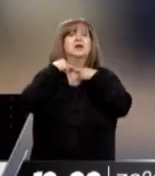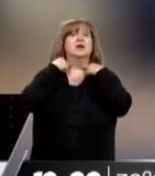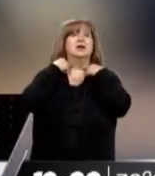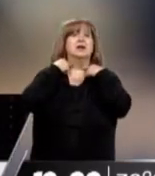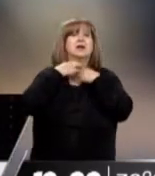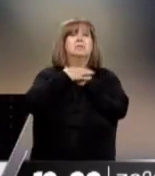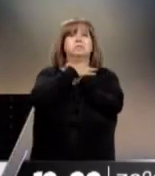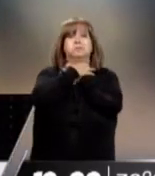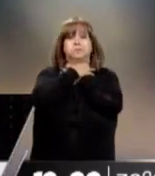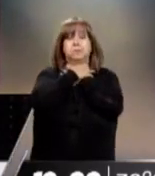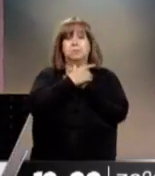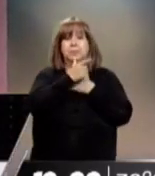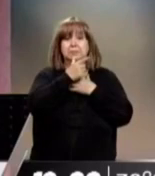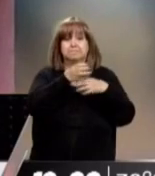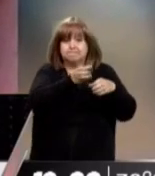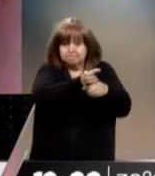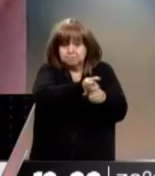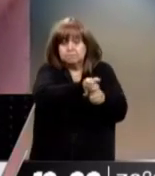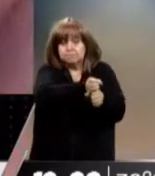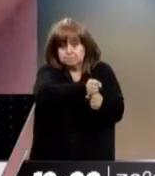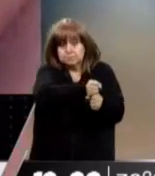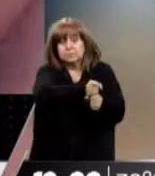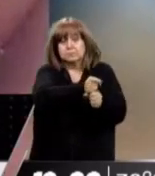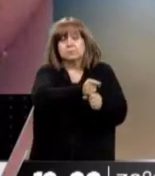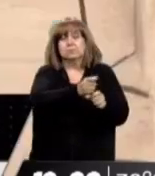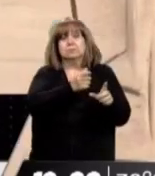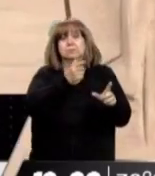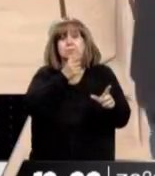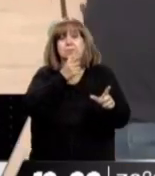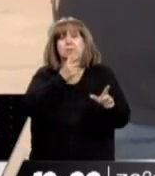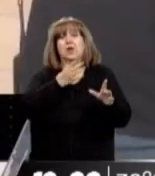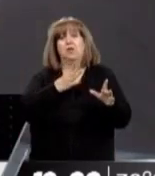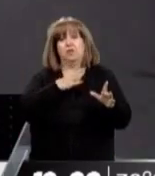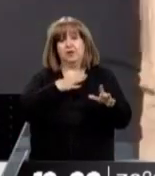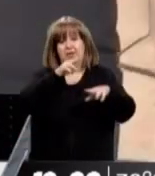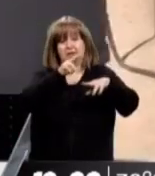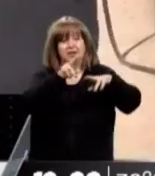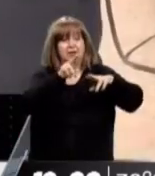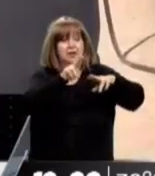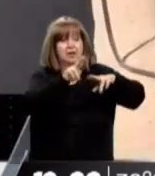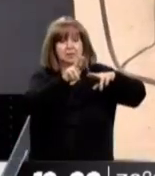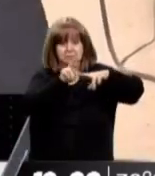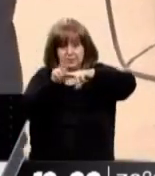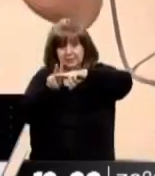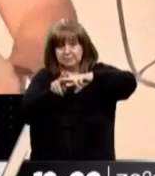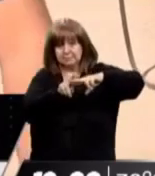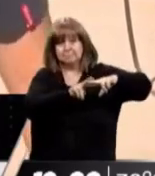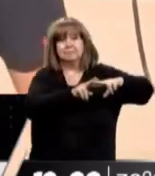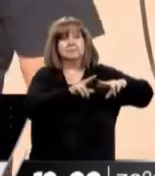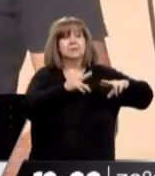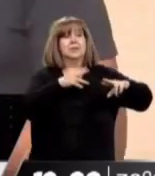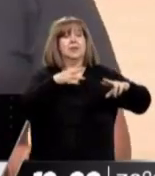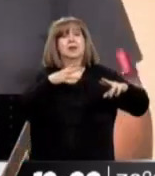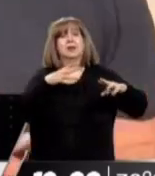resultado final de la necropsia, ¿no? Como así también analizar otras pericias que se recogieron en el lugar de los hechos, que van a ser